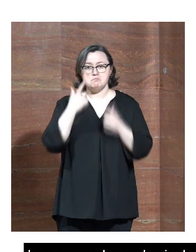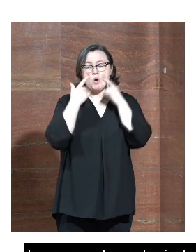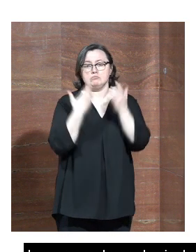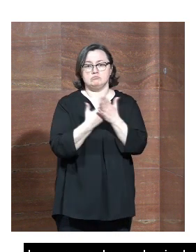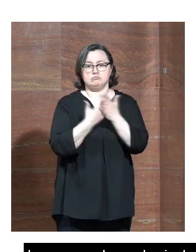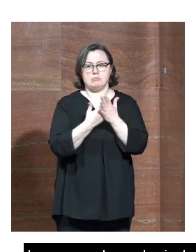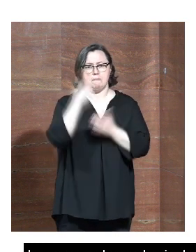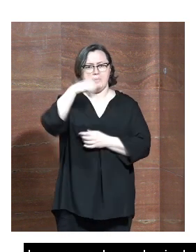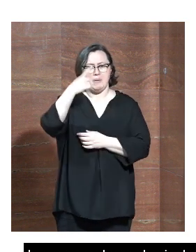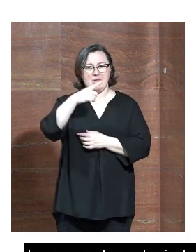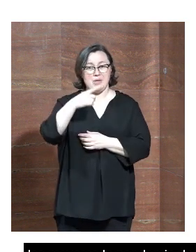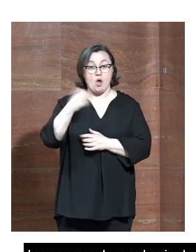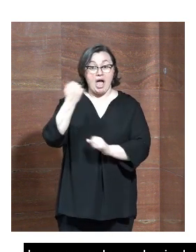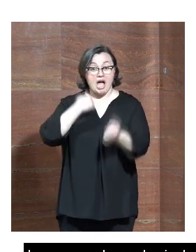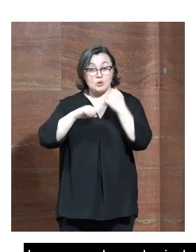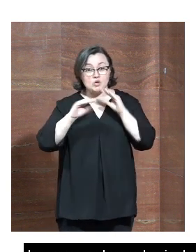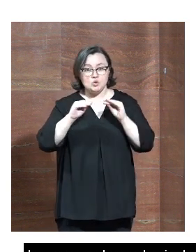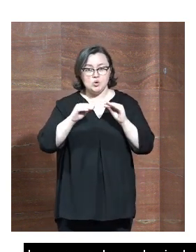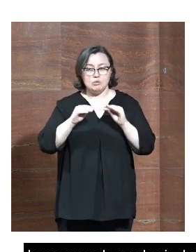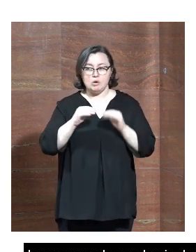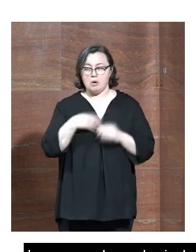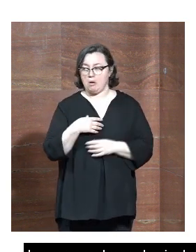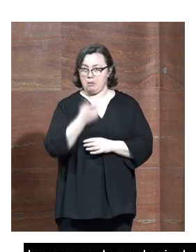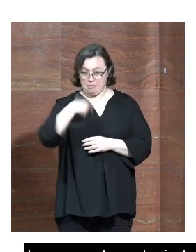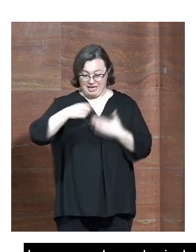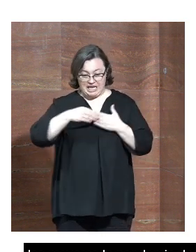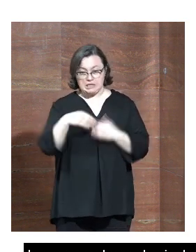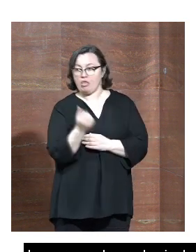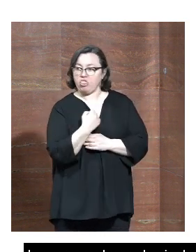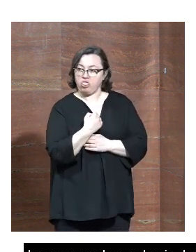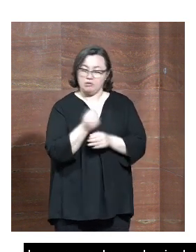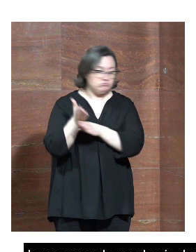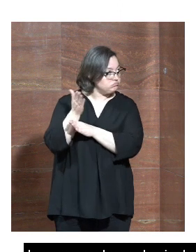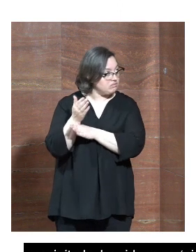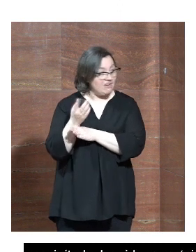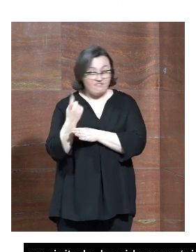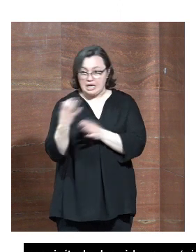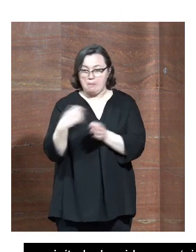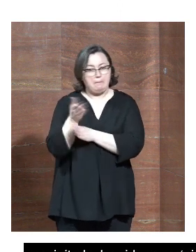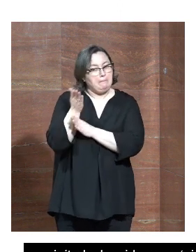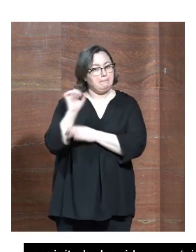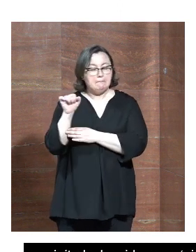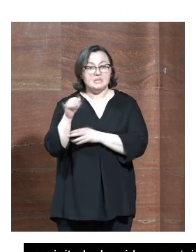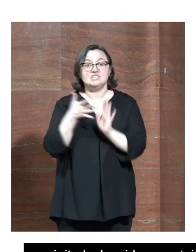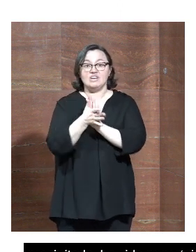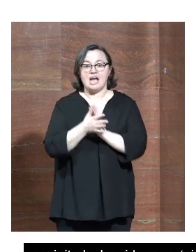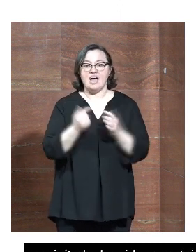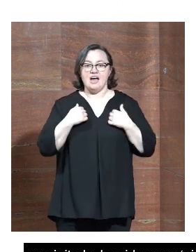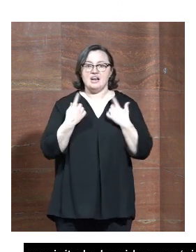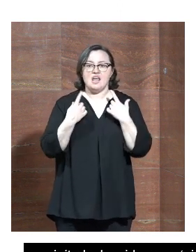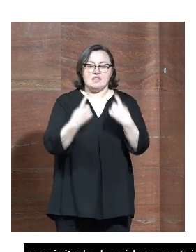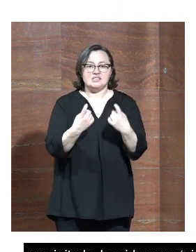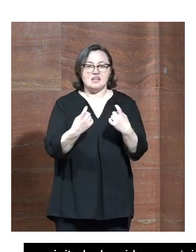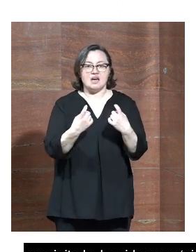demostrado un gran saber, pero han actuado muy de espaldas al cliente. Entonces, no es lo mismo la necesidad que pueda